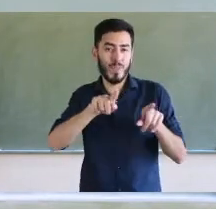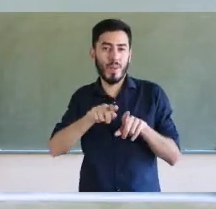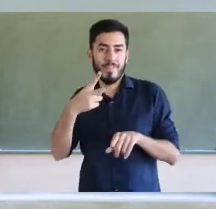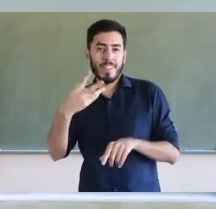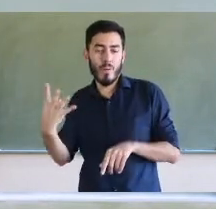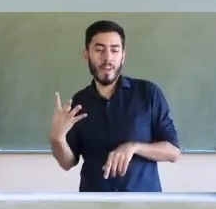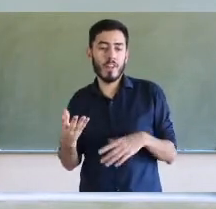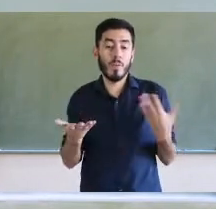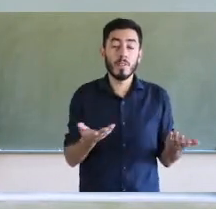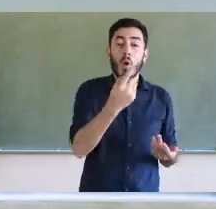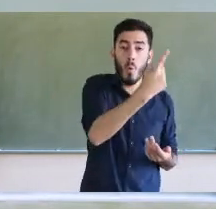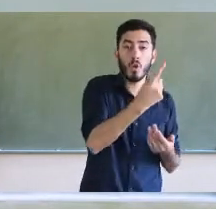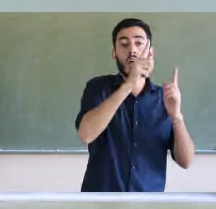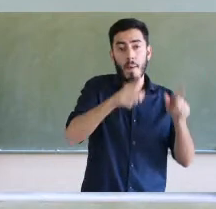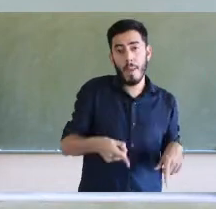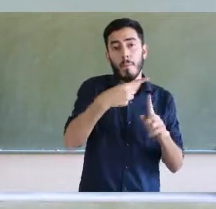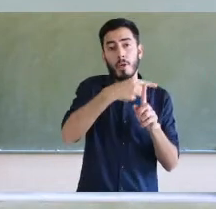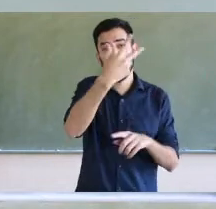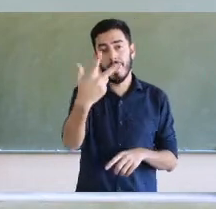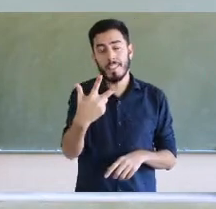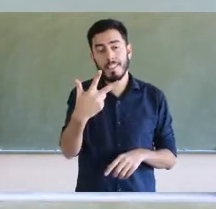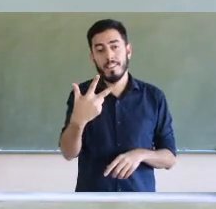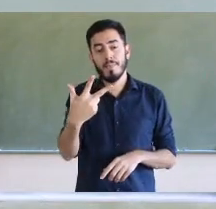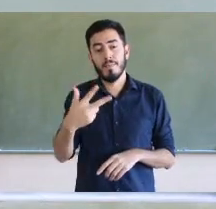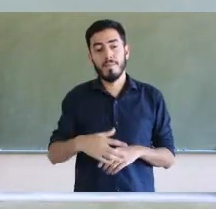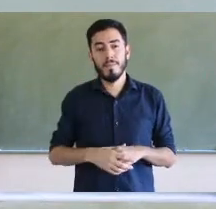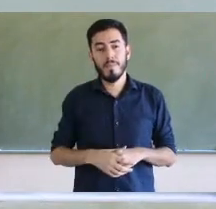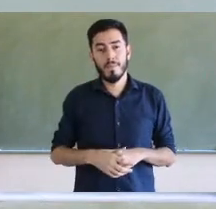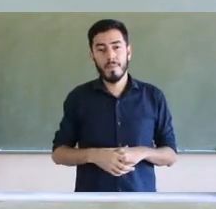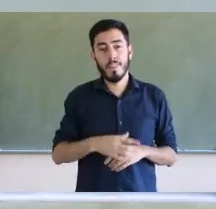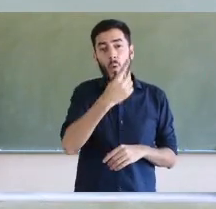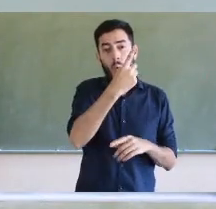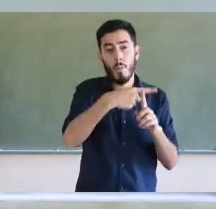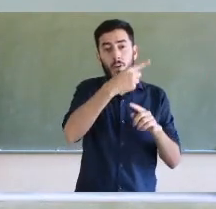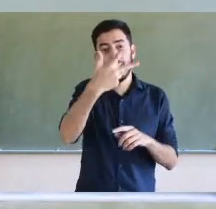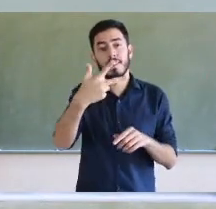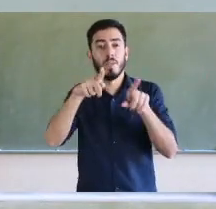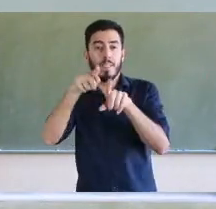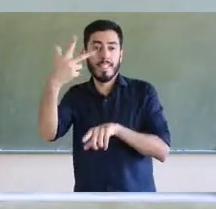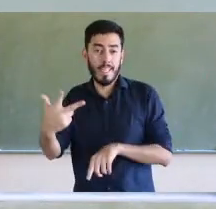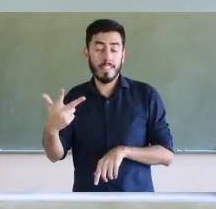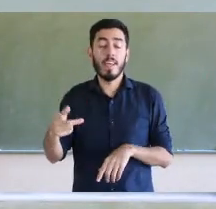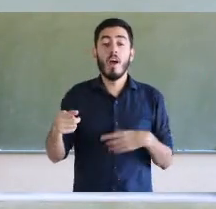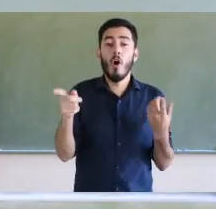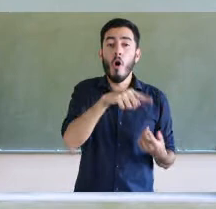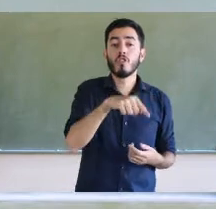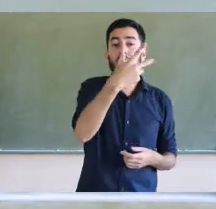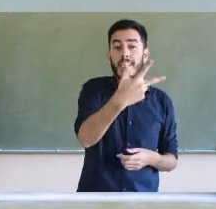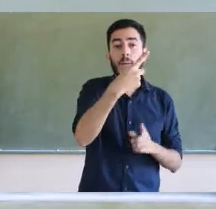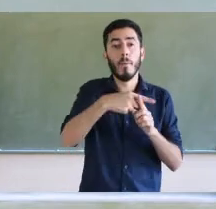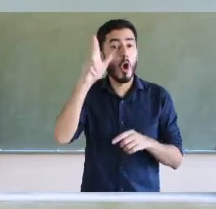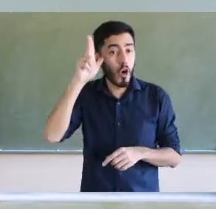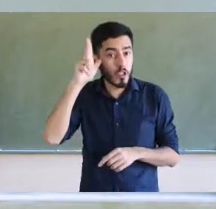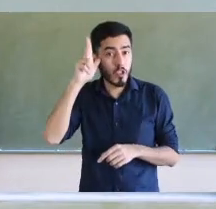por 3 para llegar a 24. Al 1 también lo multiplico por 3. 1 por 3, 3. Al 3 lo multipliqué por